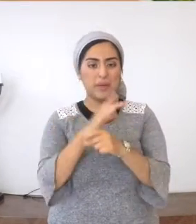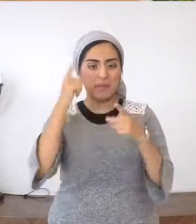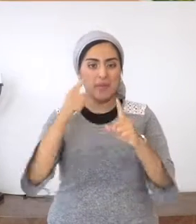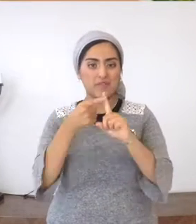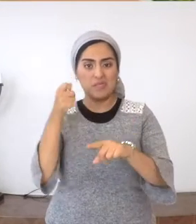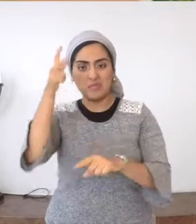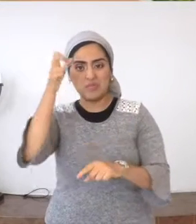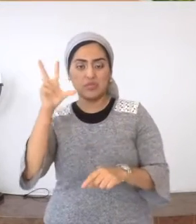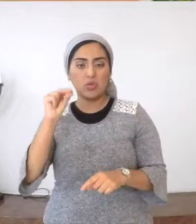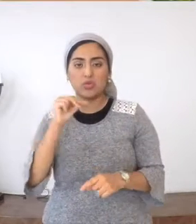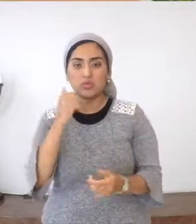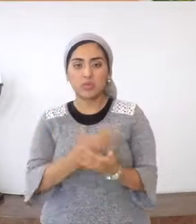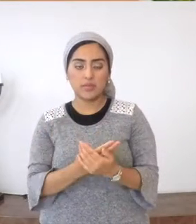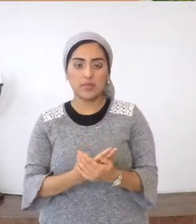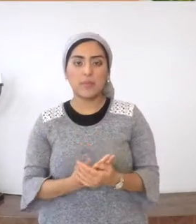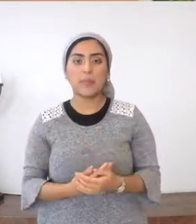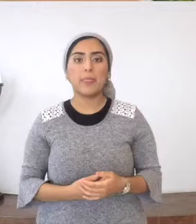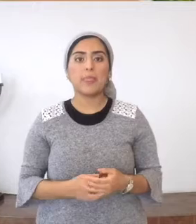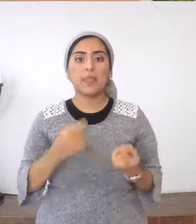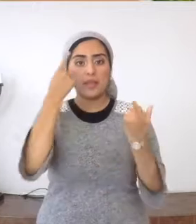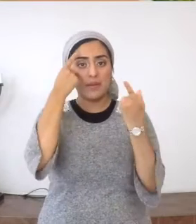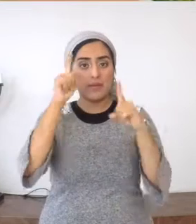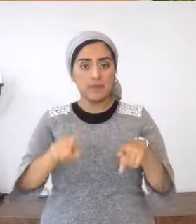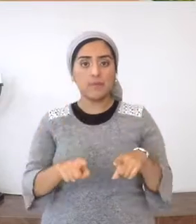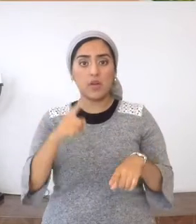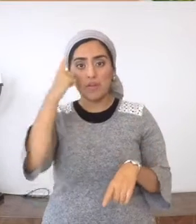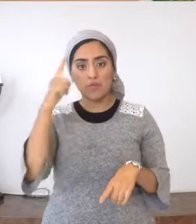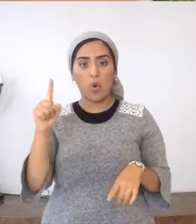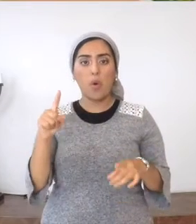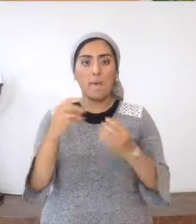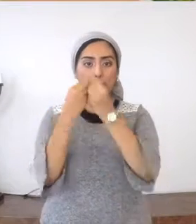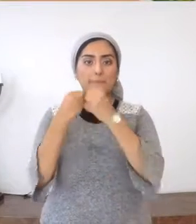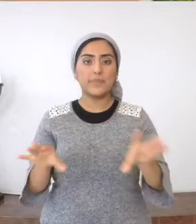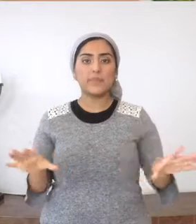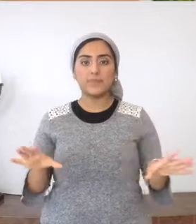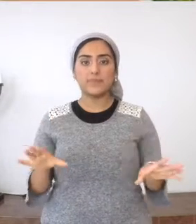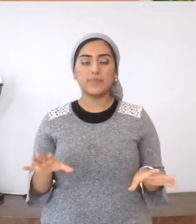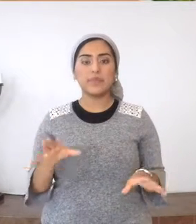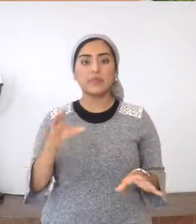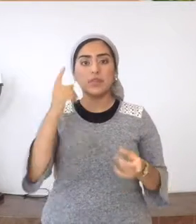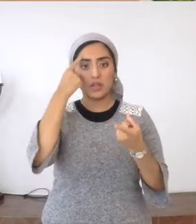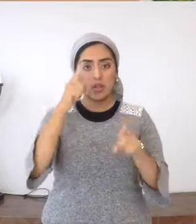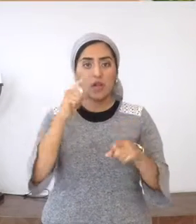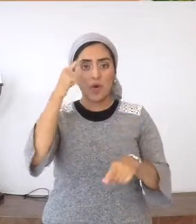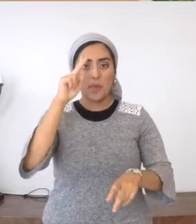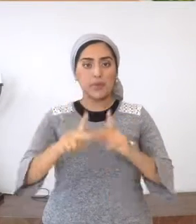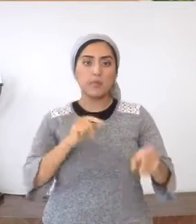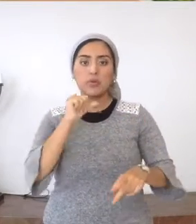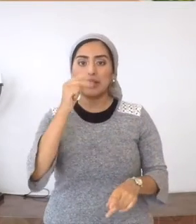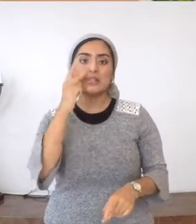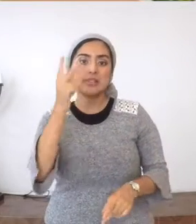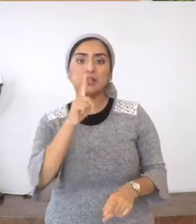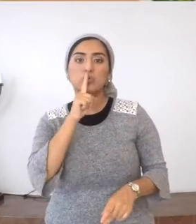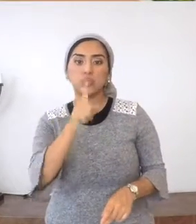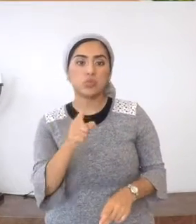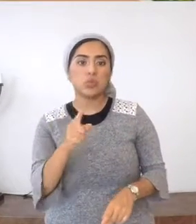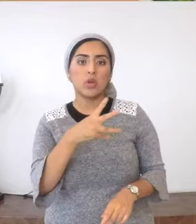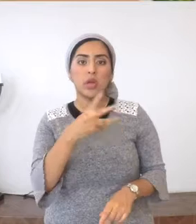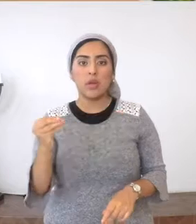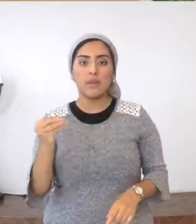Es un pacto totalmente Así lo digo Con todas sus letras Satánico Es un pacto Para perdición